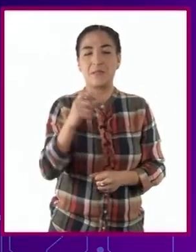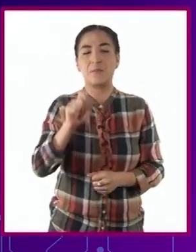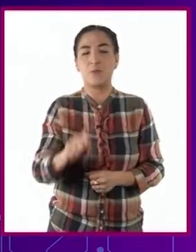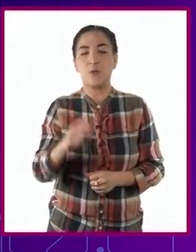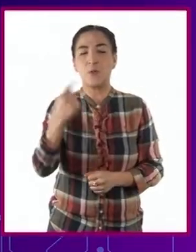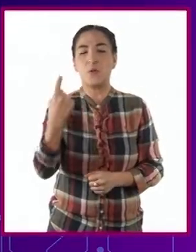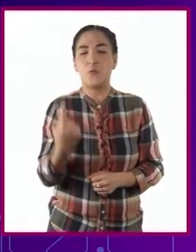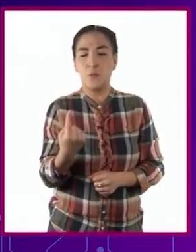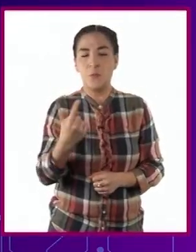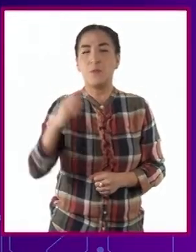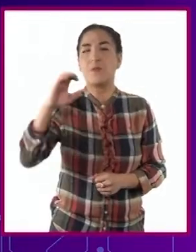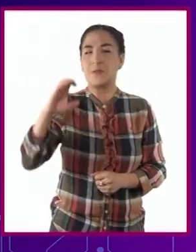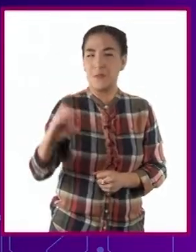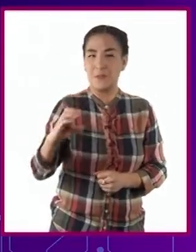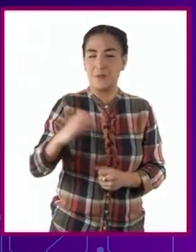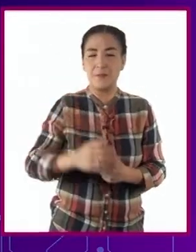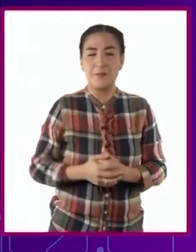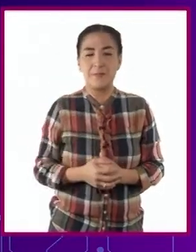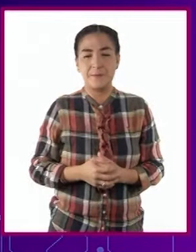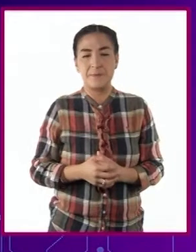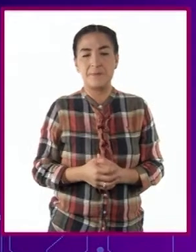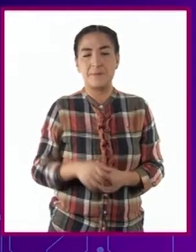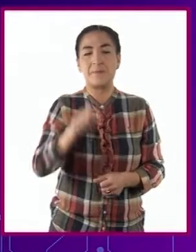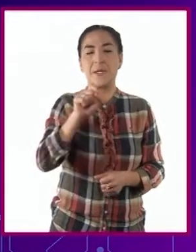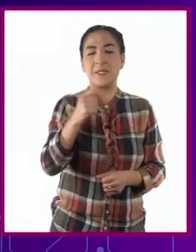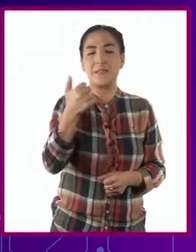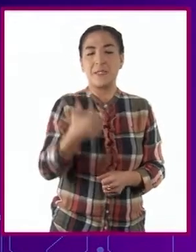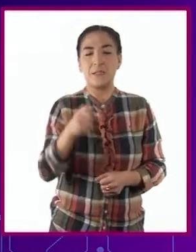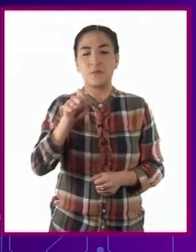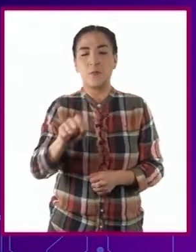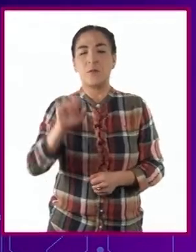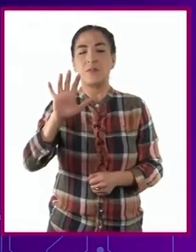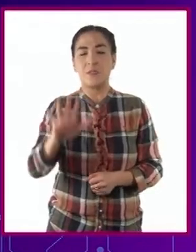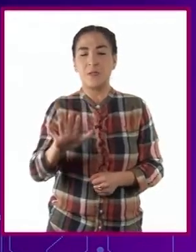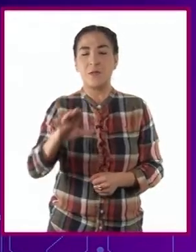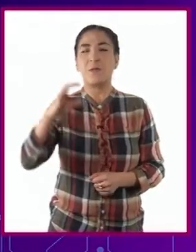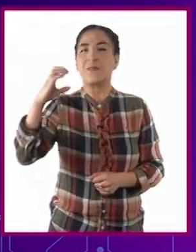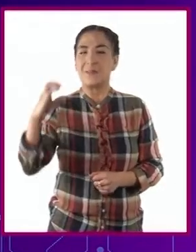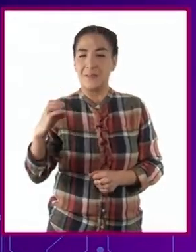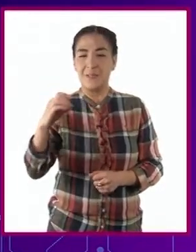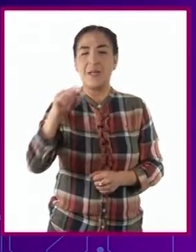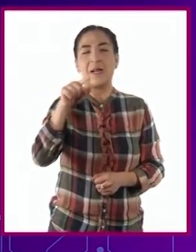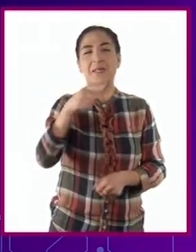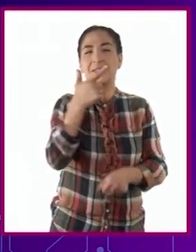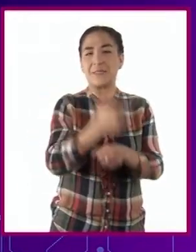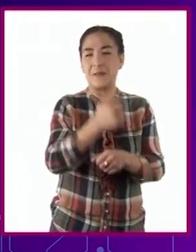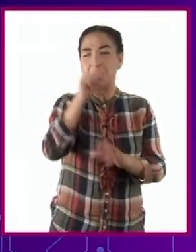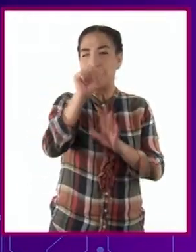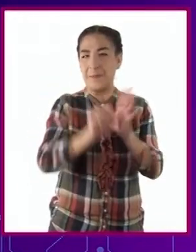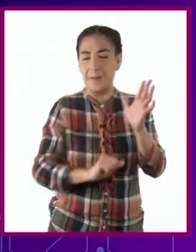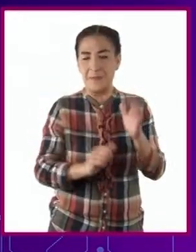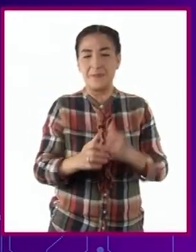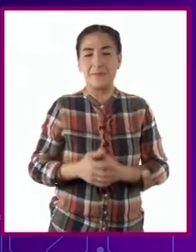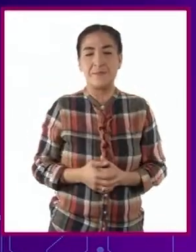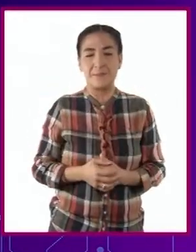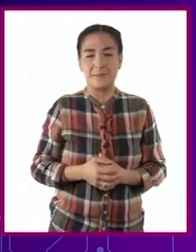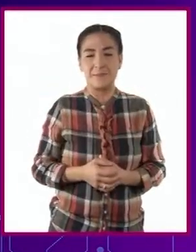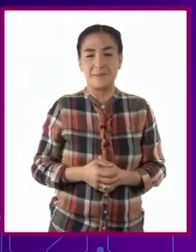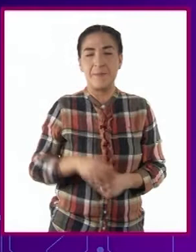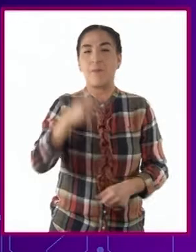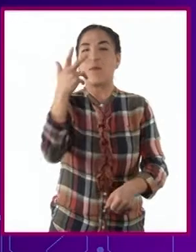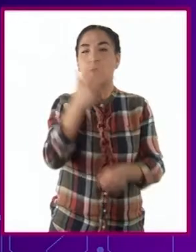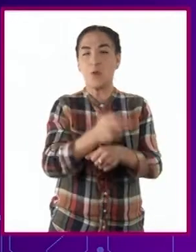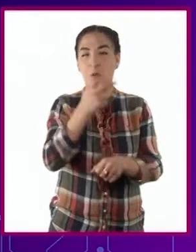grados Celsius. 26.5 grados Celsius corresponden al séptimo mes, mientras que en el